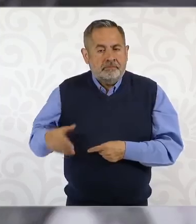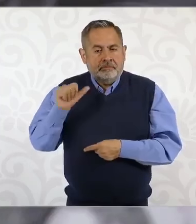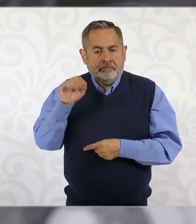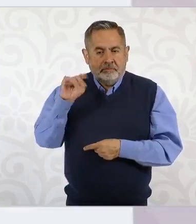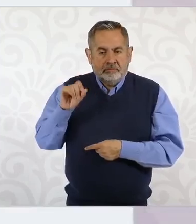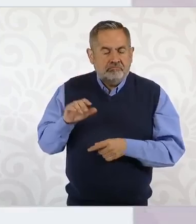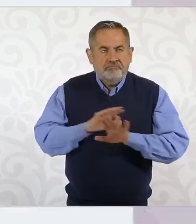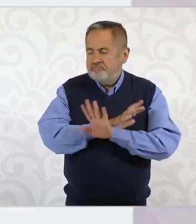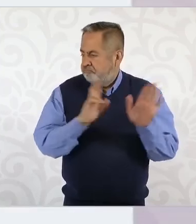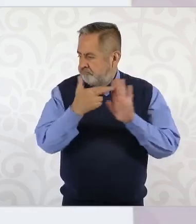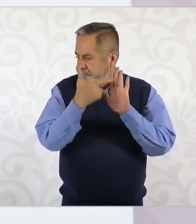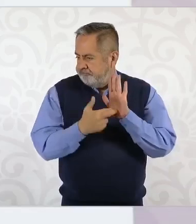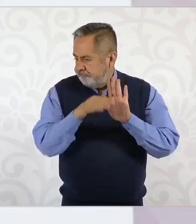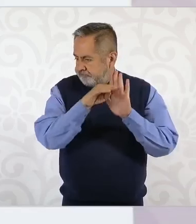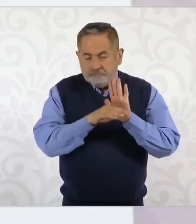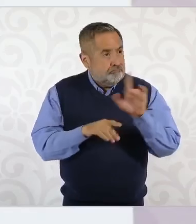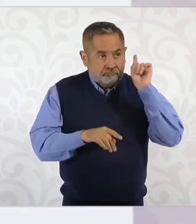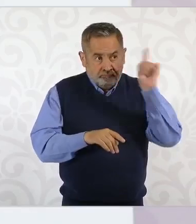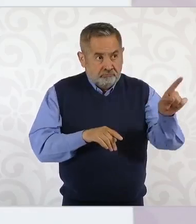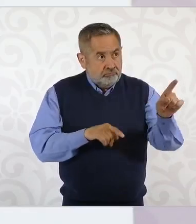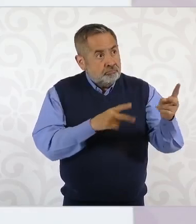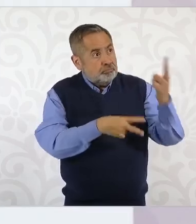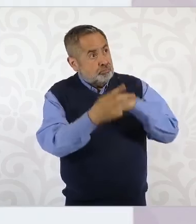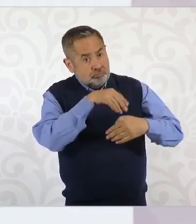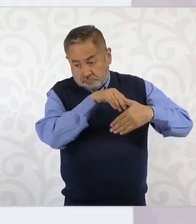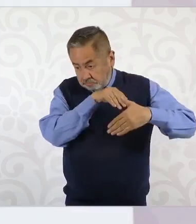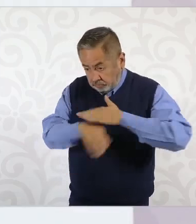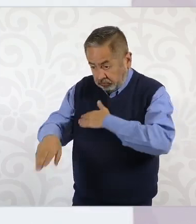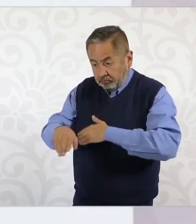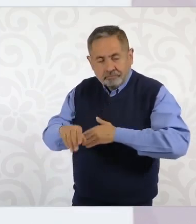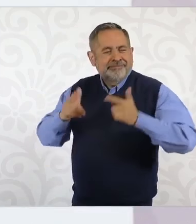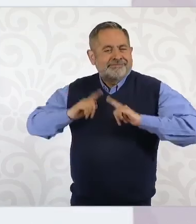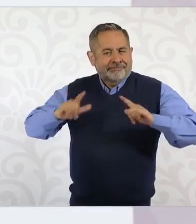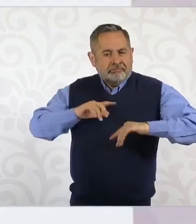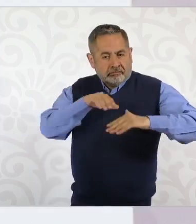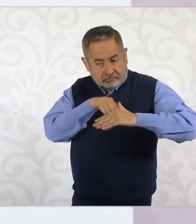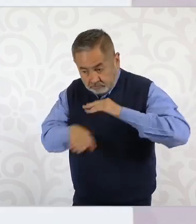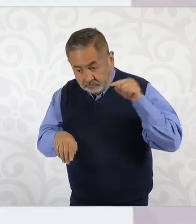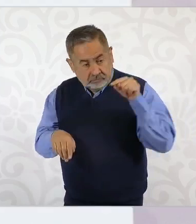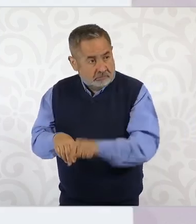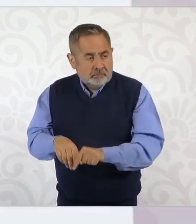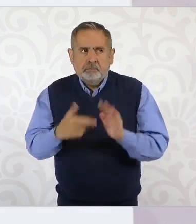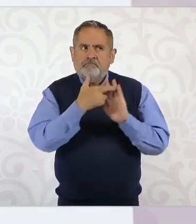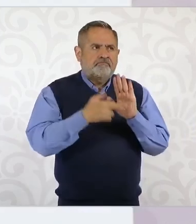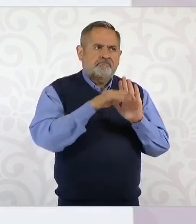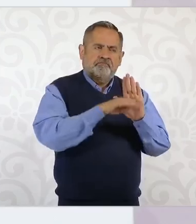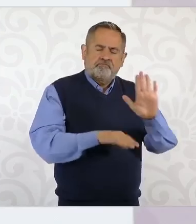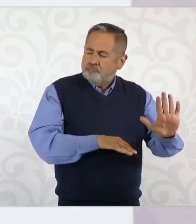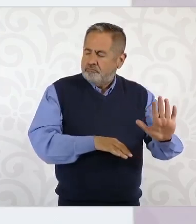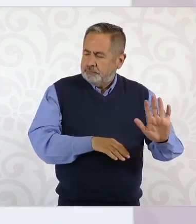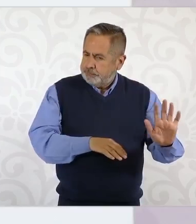pusieron reglas para todos los agentes de Estados Unidos que están en México. Cuando viene la detención del general